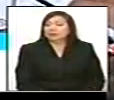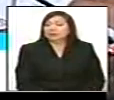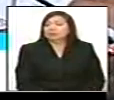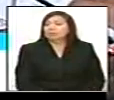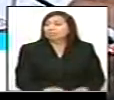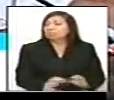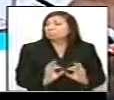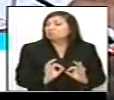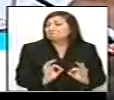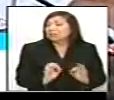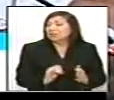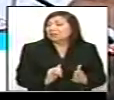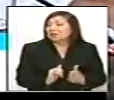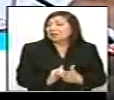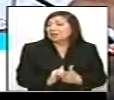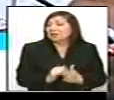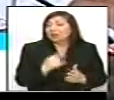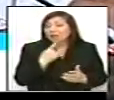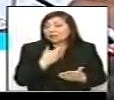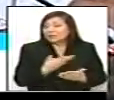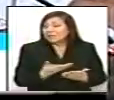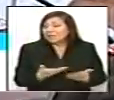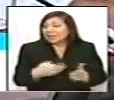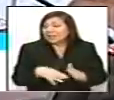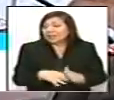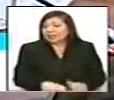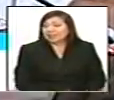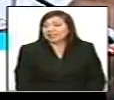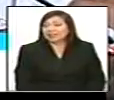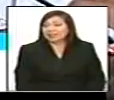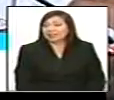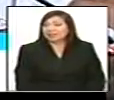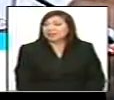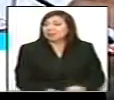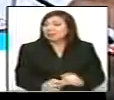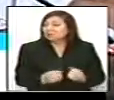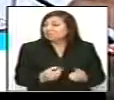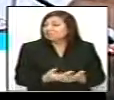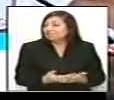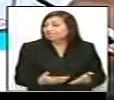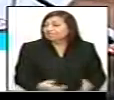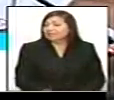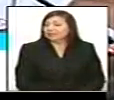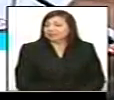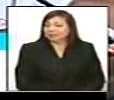manera elegante, le dicen los que están en informalidad, dentro de la informalidad, y este país es un país informal.